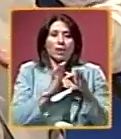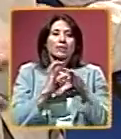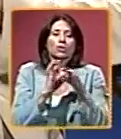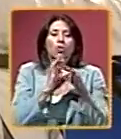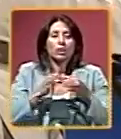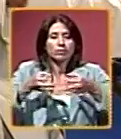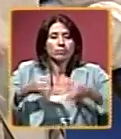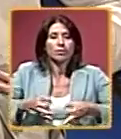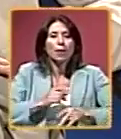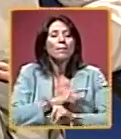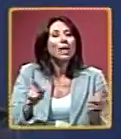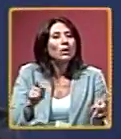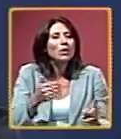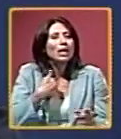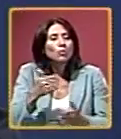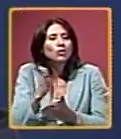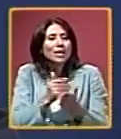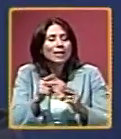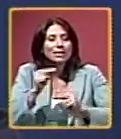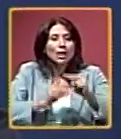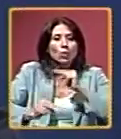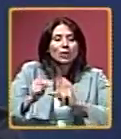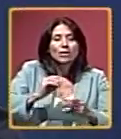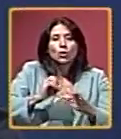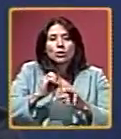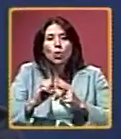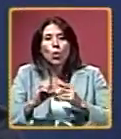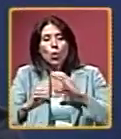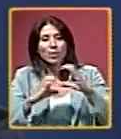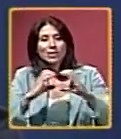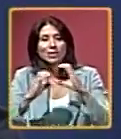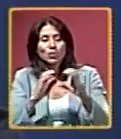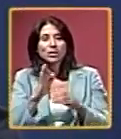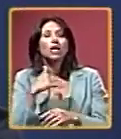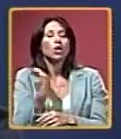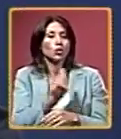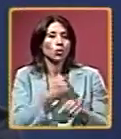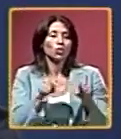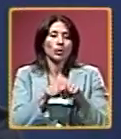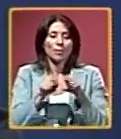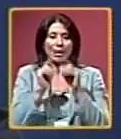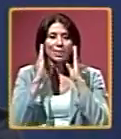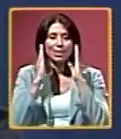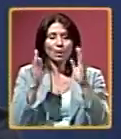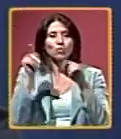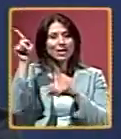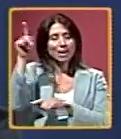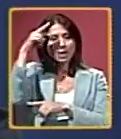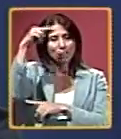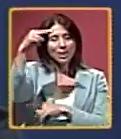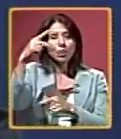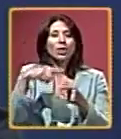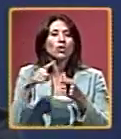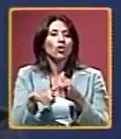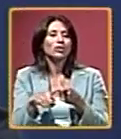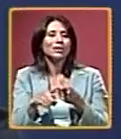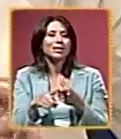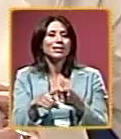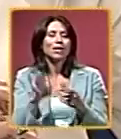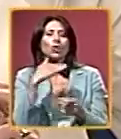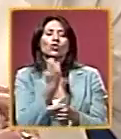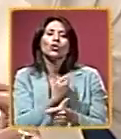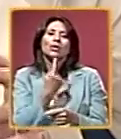que tenemos ciertas negociaciones o conversaciones, y nosotros también en México la atendemos. Entonces es como, decimos, es